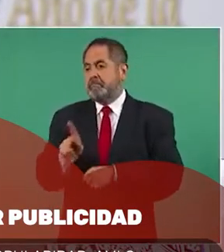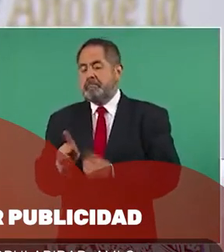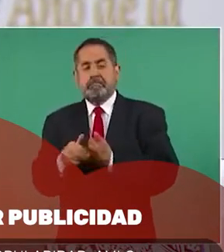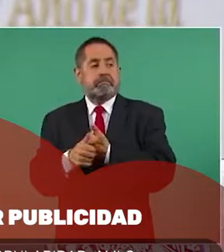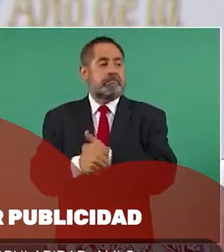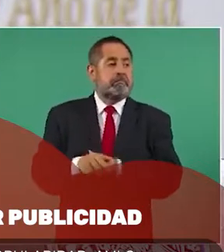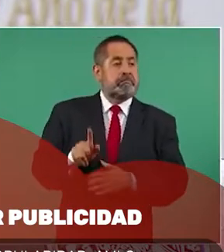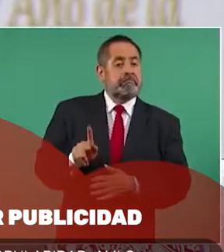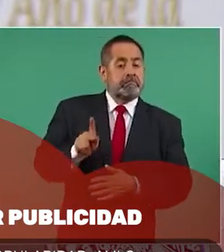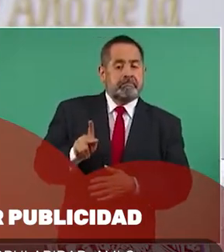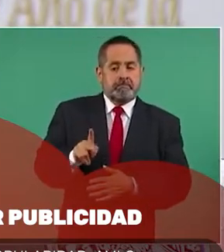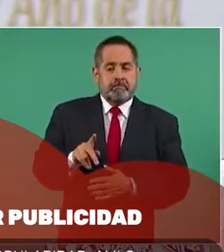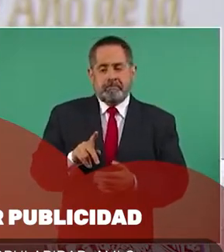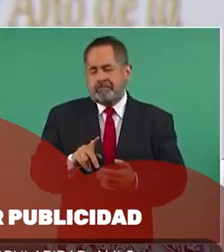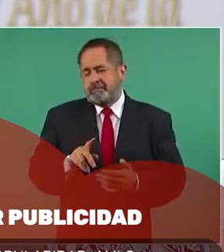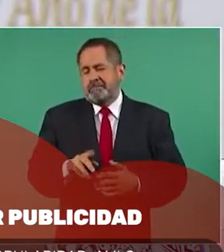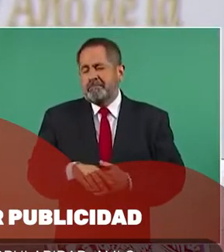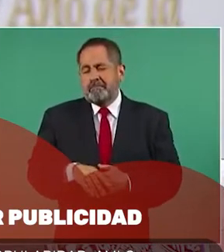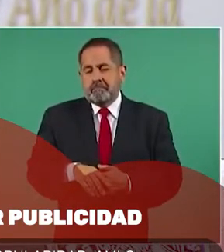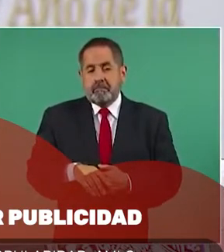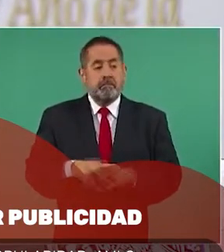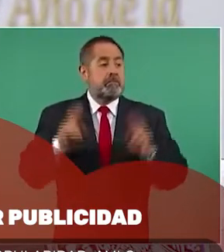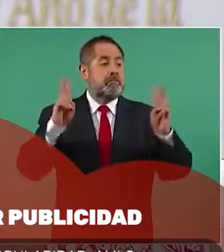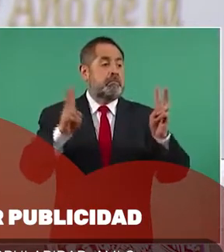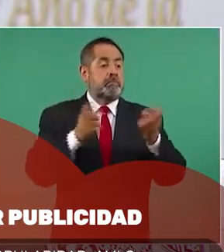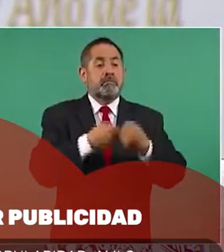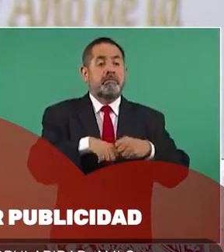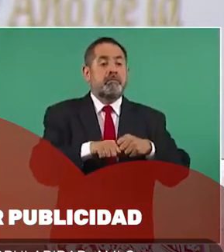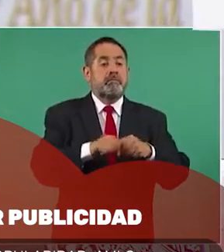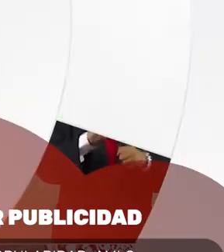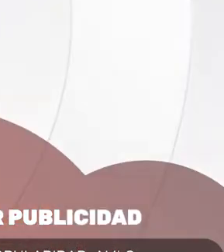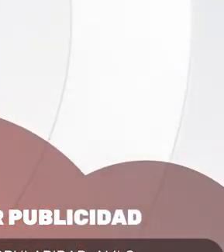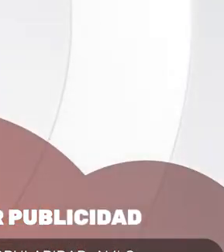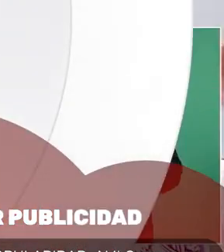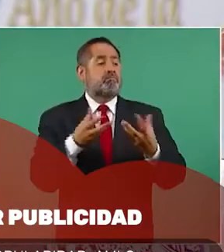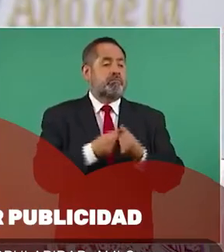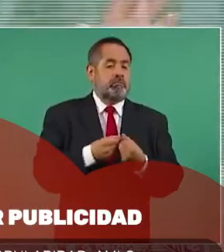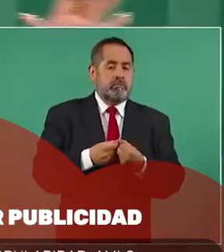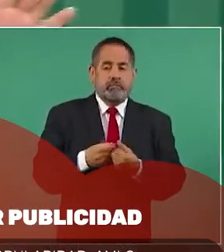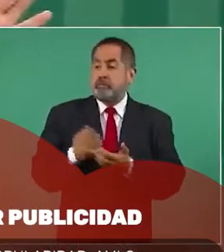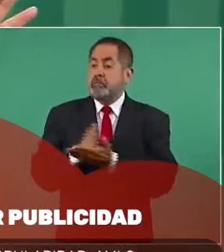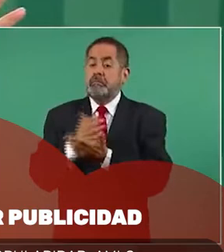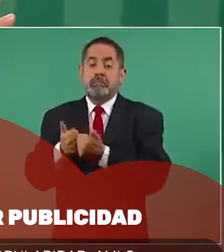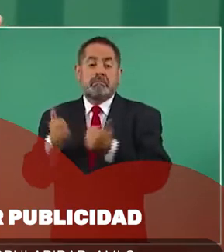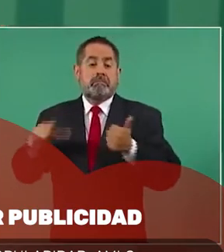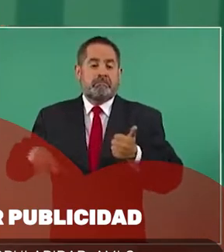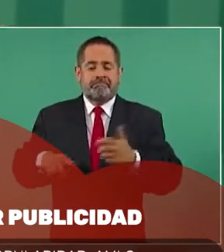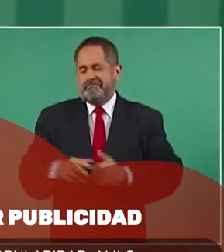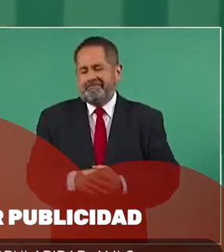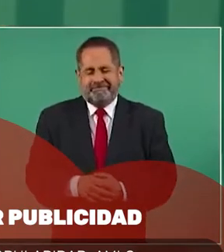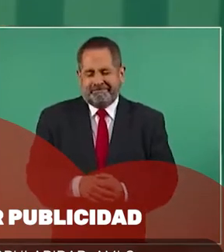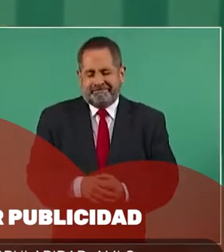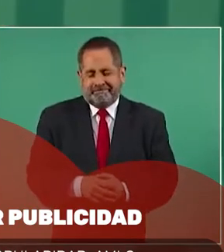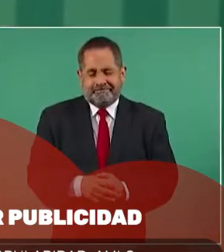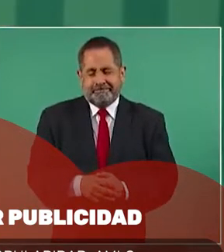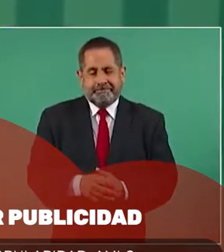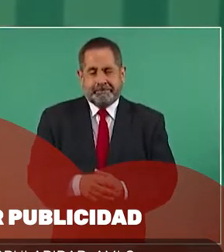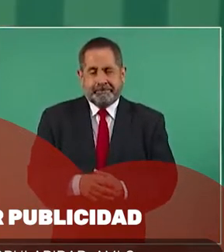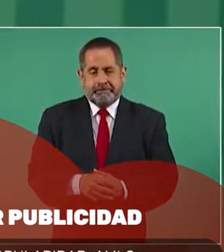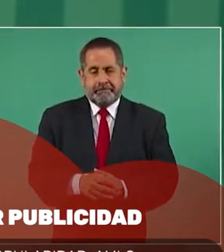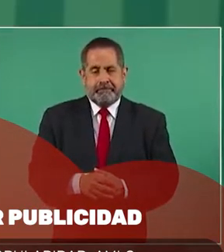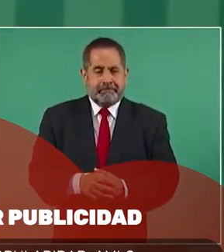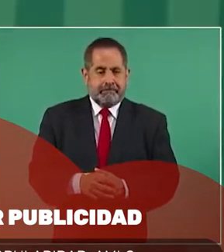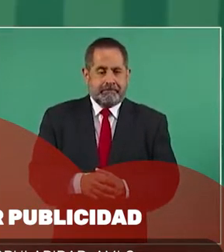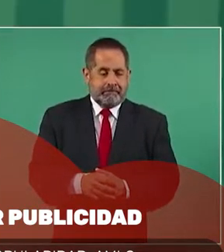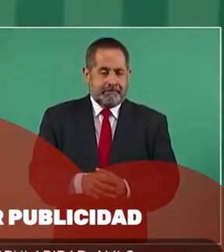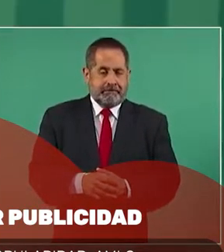le imperaba. Nada sobre este tema, vedado, prohibido, porque les compraban el silencio. Pues ahora están muy enojados porque muchos de ellos como articulistas y periodistas